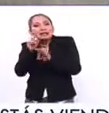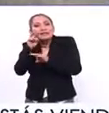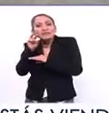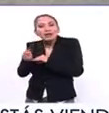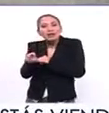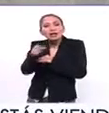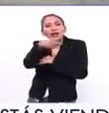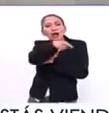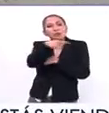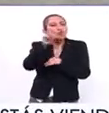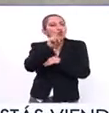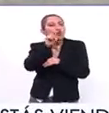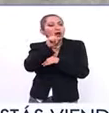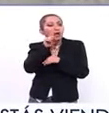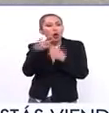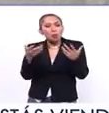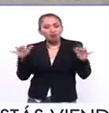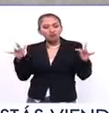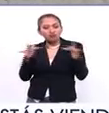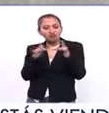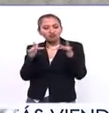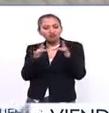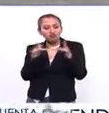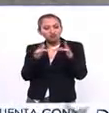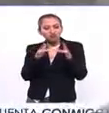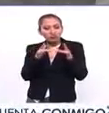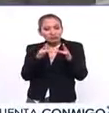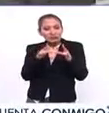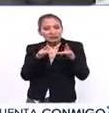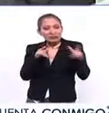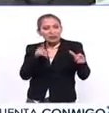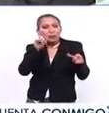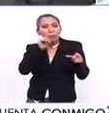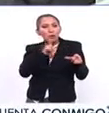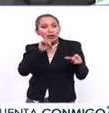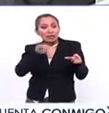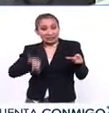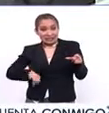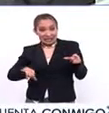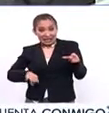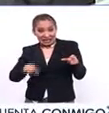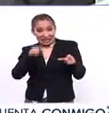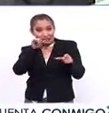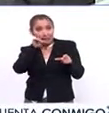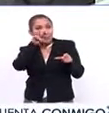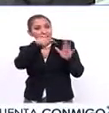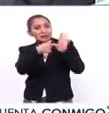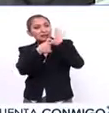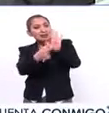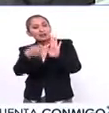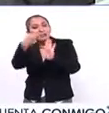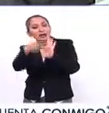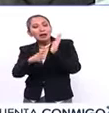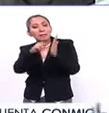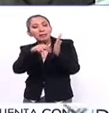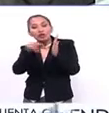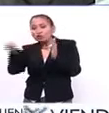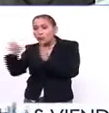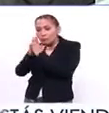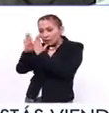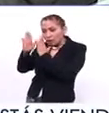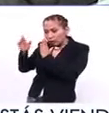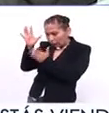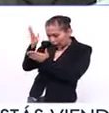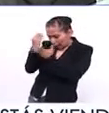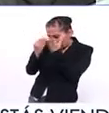se ve que es como un vaso comunicante en donde el interés que ella tiene se ve reflejado en lo que ella adquiere en su